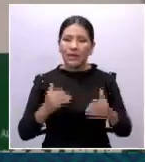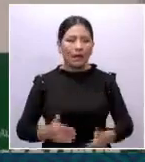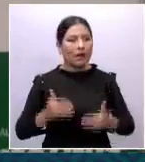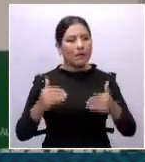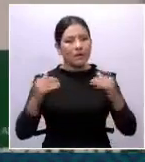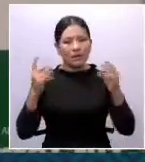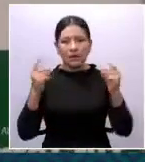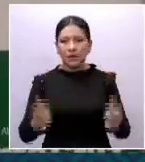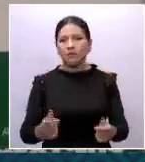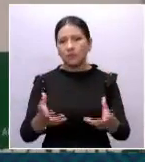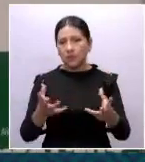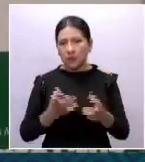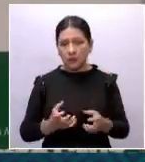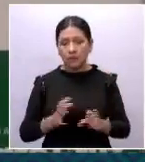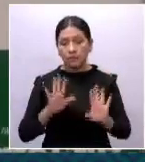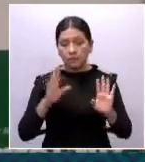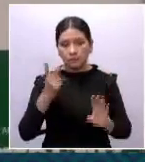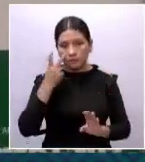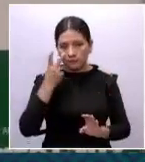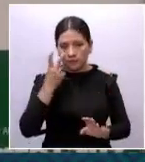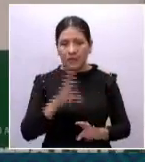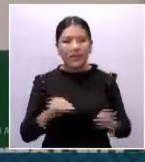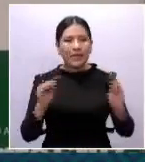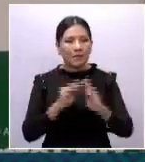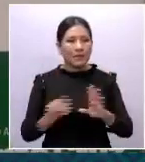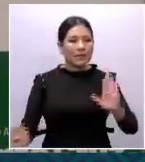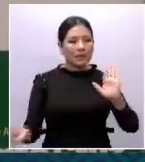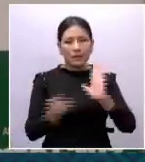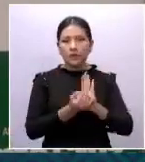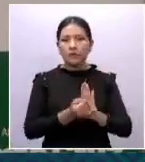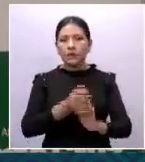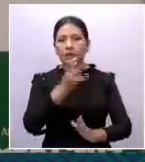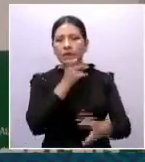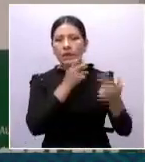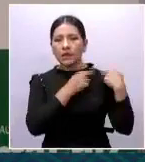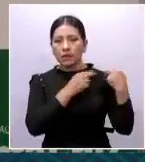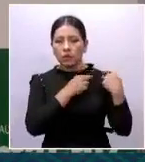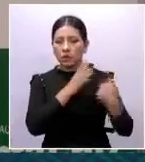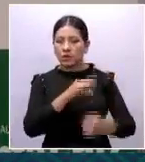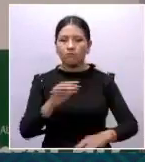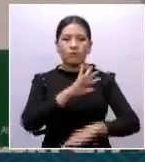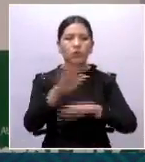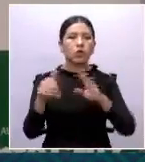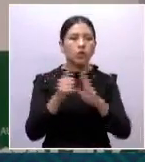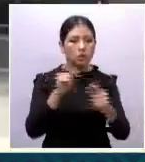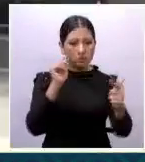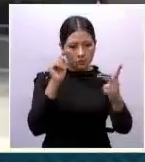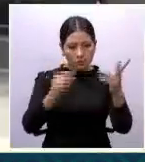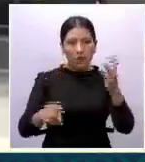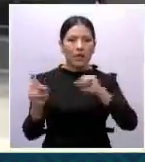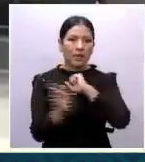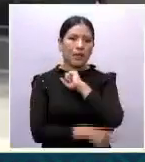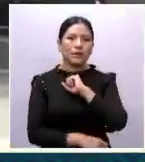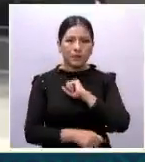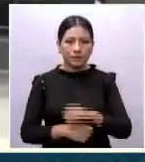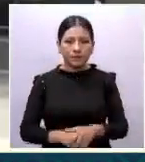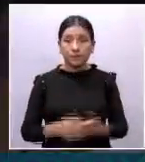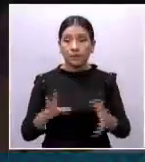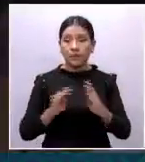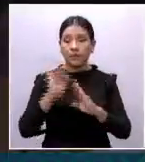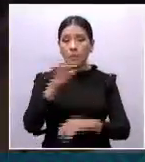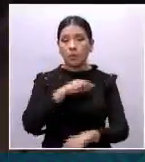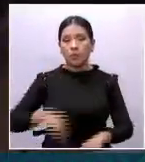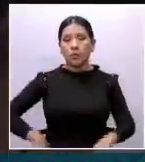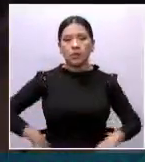y sobre todo identificar ya de una vez y sentenciar a todos los responsables. Asimismo, el municipio de